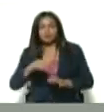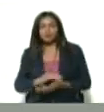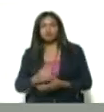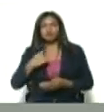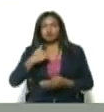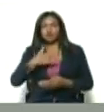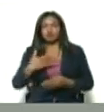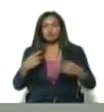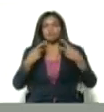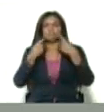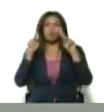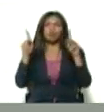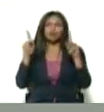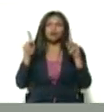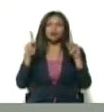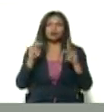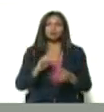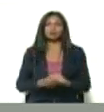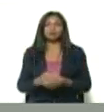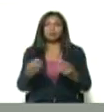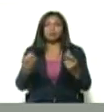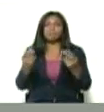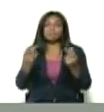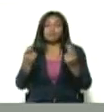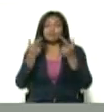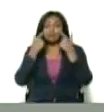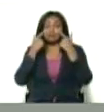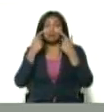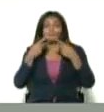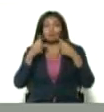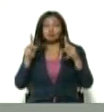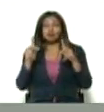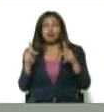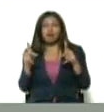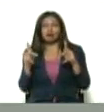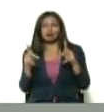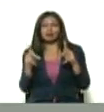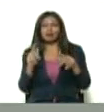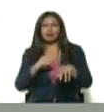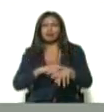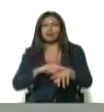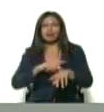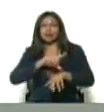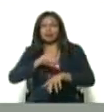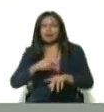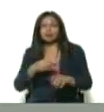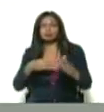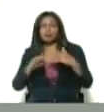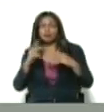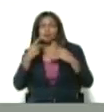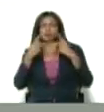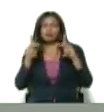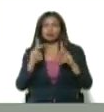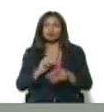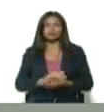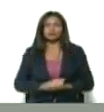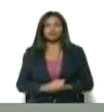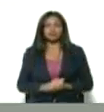publicar, Márquez, pendiente para publicar ahora este libro de el